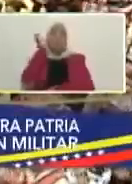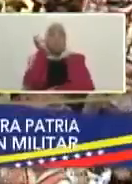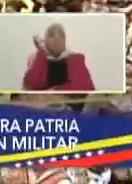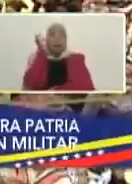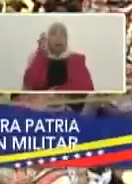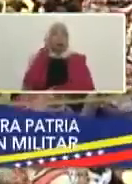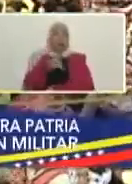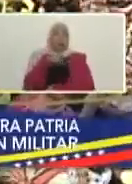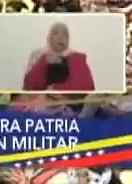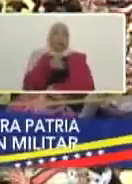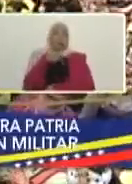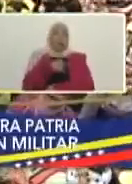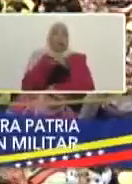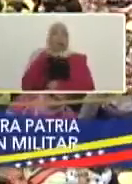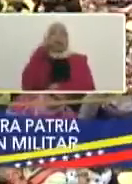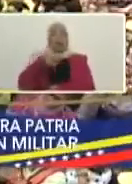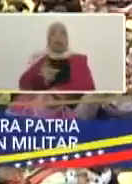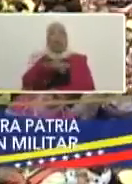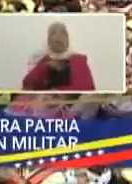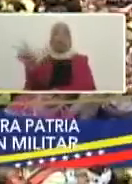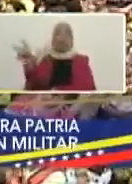del pueblo de Venezuela.